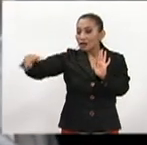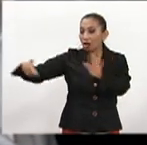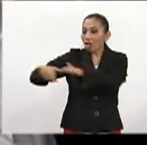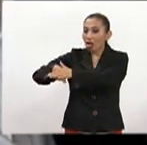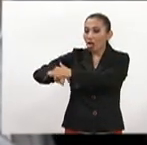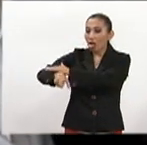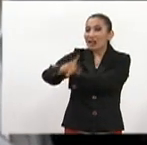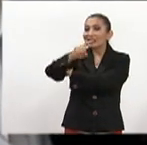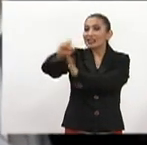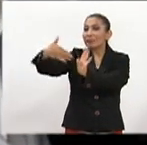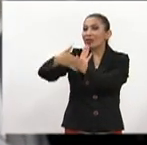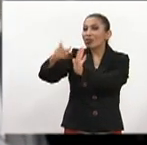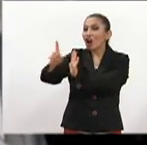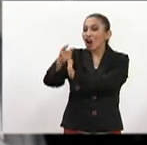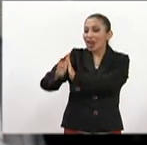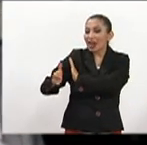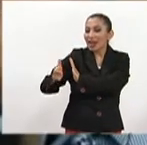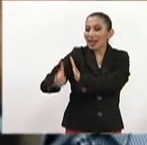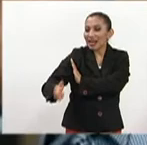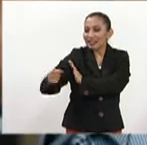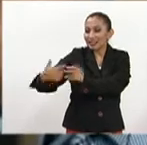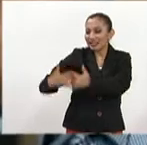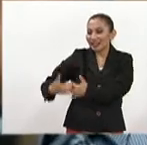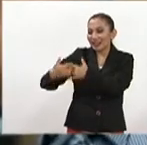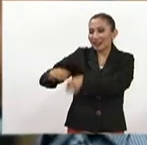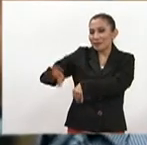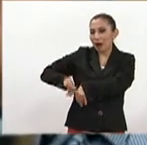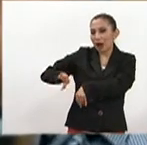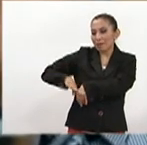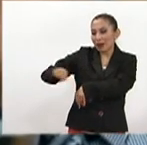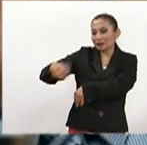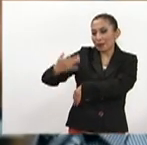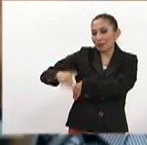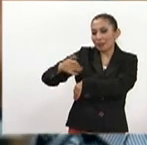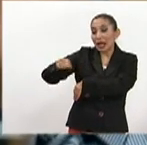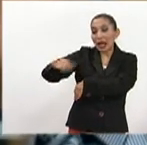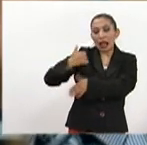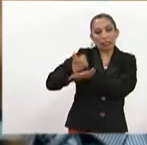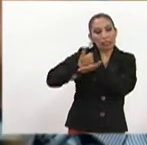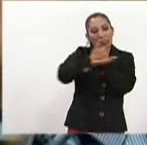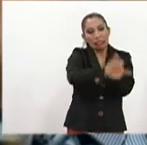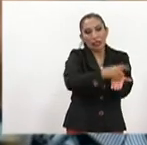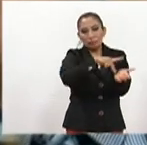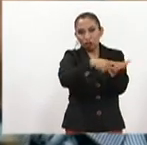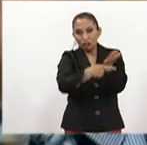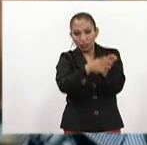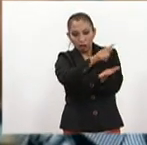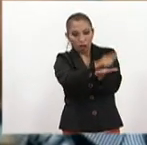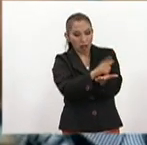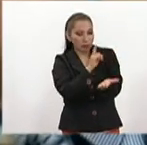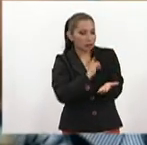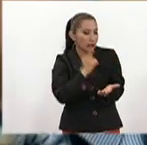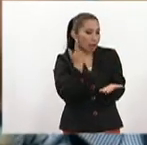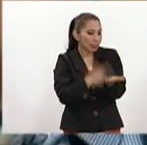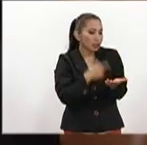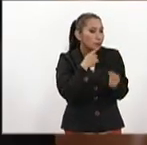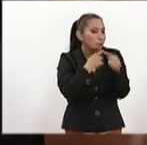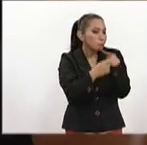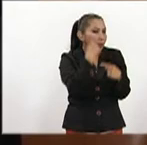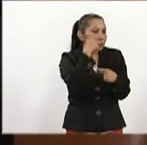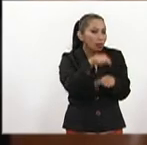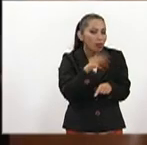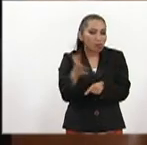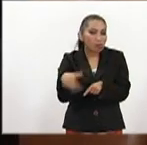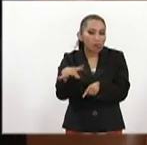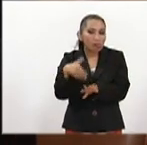casi $100,000 de la industria farmacéutica mientras patrocinaba un proyecto de ley en el Congreso para